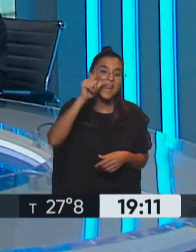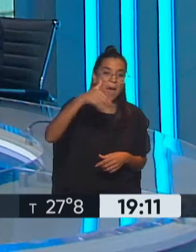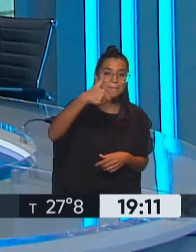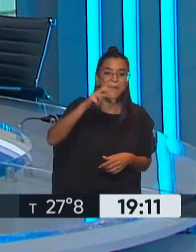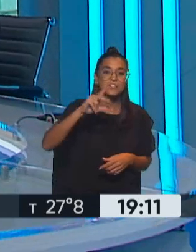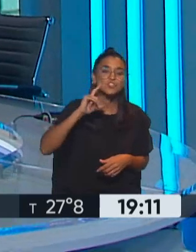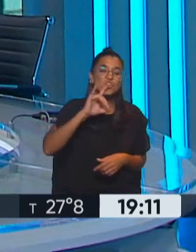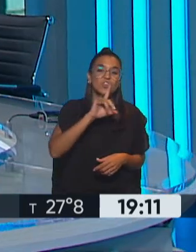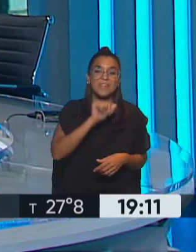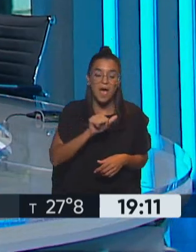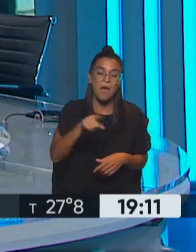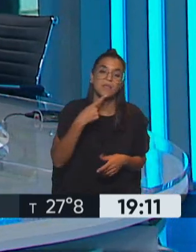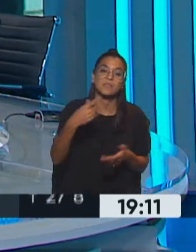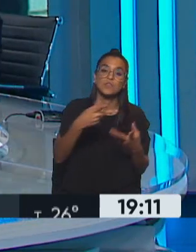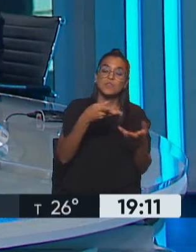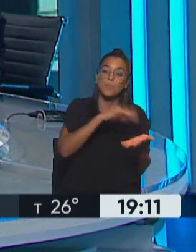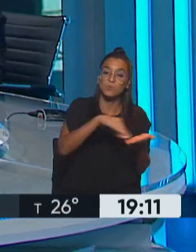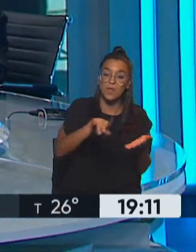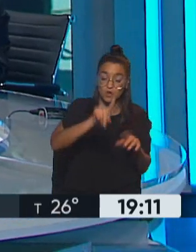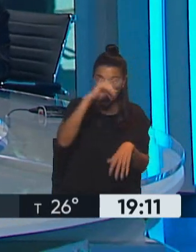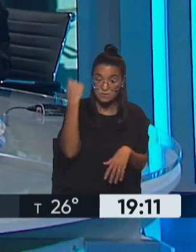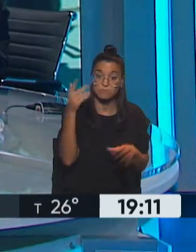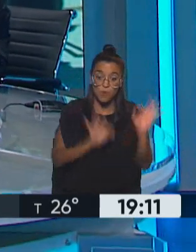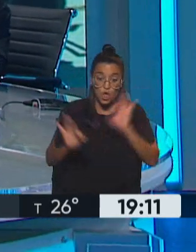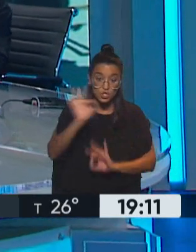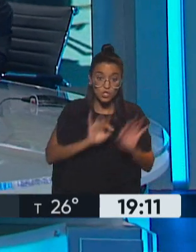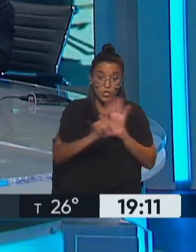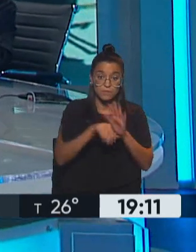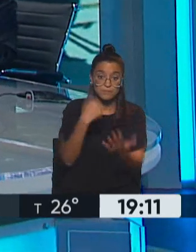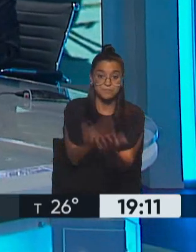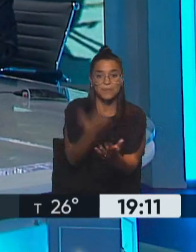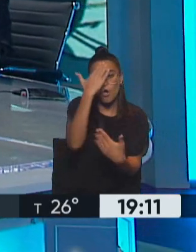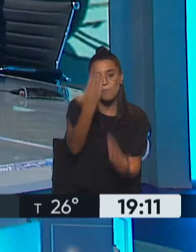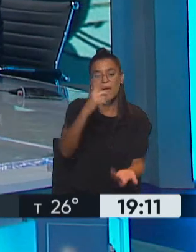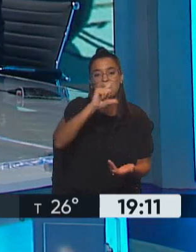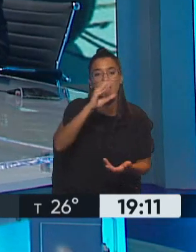diputada nacional, que ha presentado un proyecto de ley para homenajear a José Luis Cabezas. Tenemos que ir a